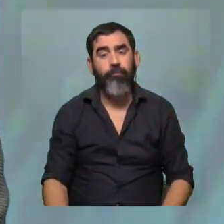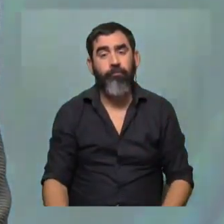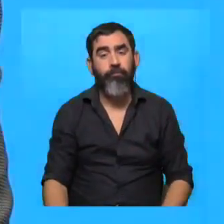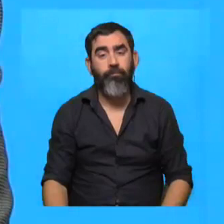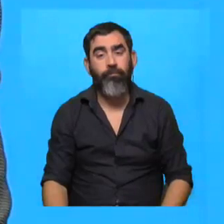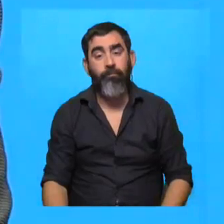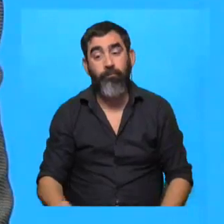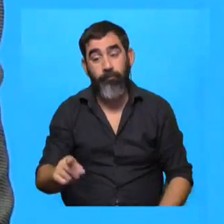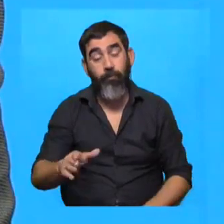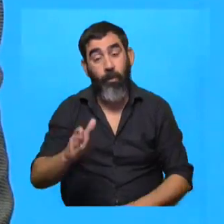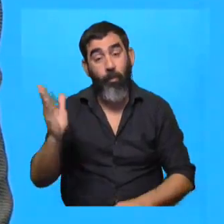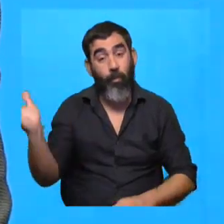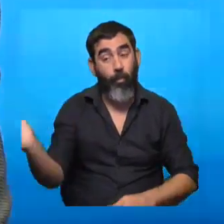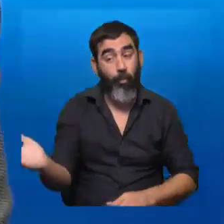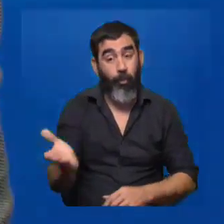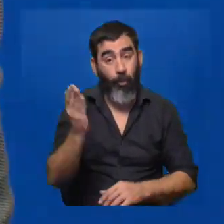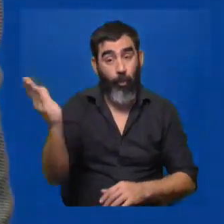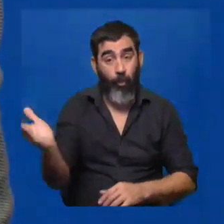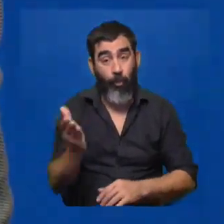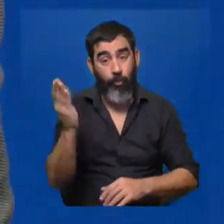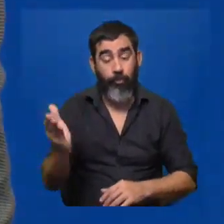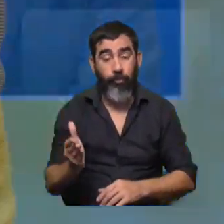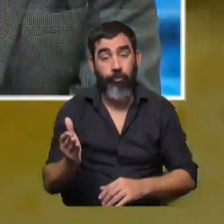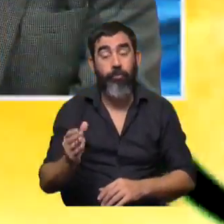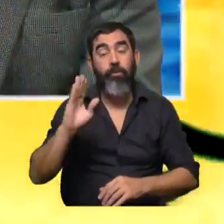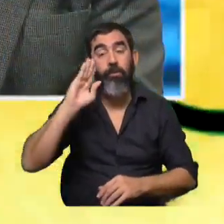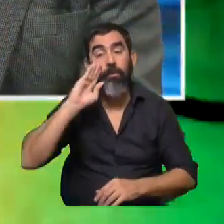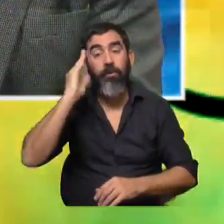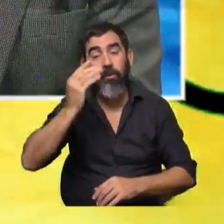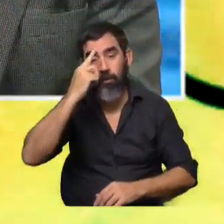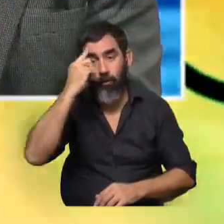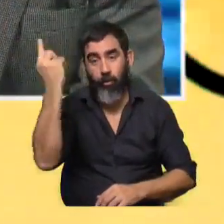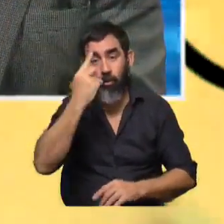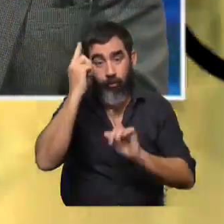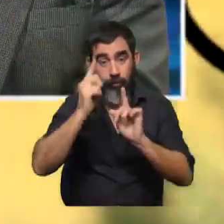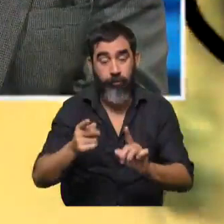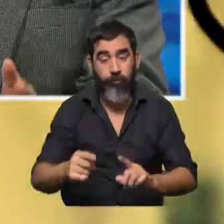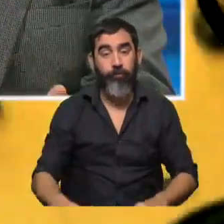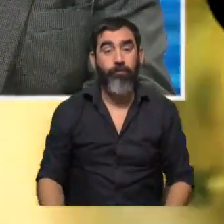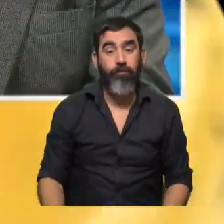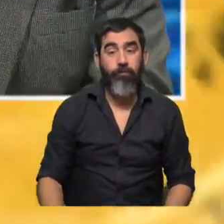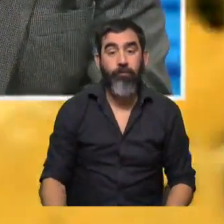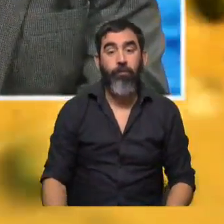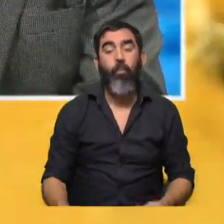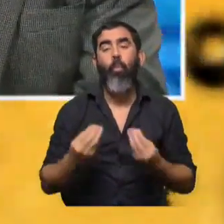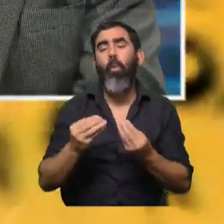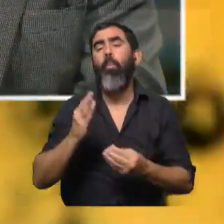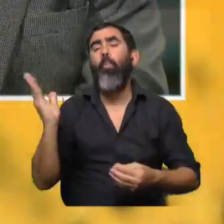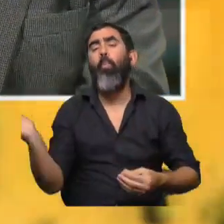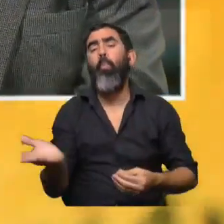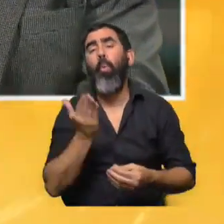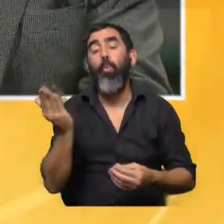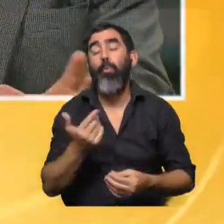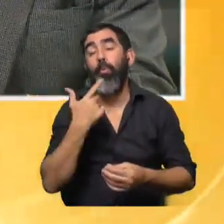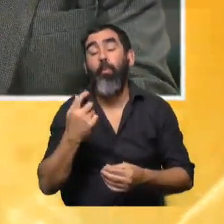esa producción además tenga como un reconocimiento internacional, a partir de que es producción, en este